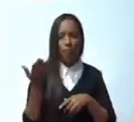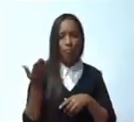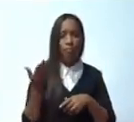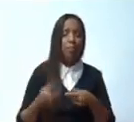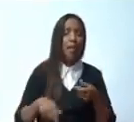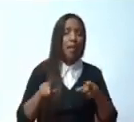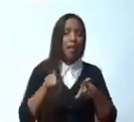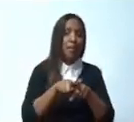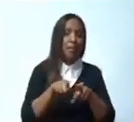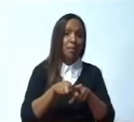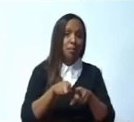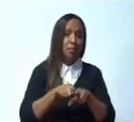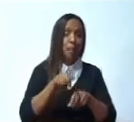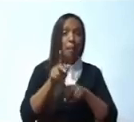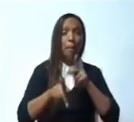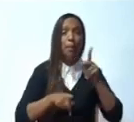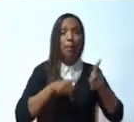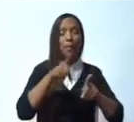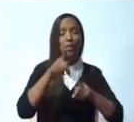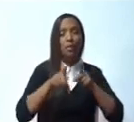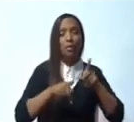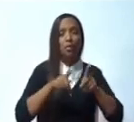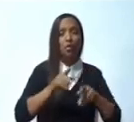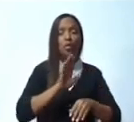tienen cama. Que